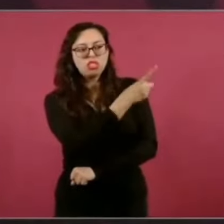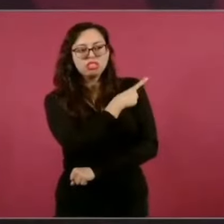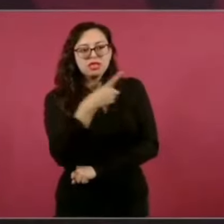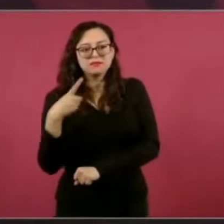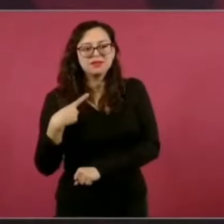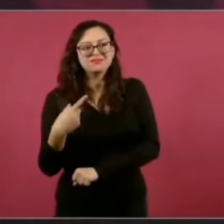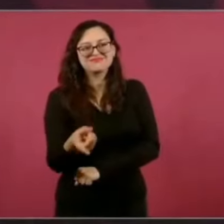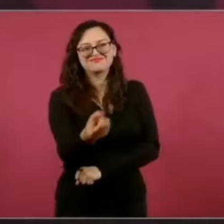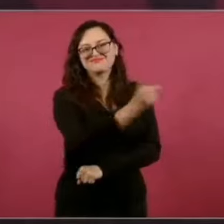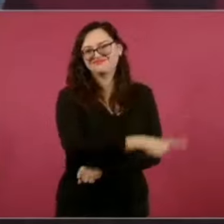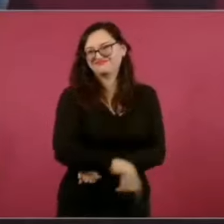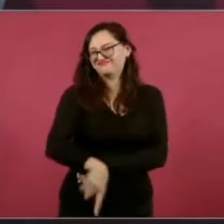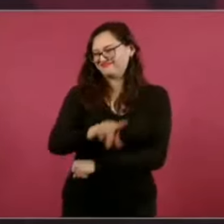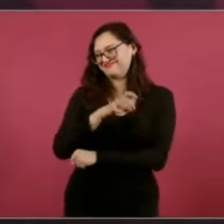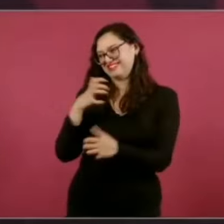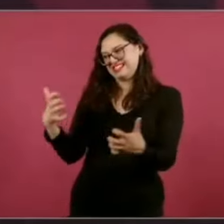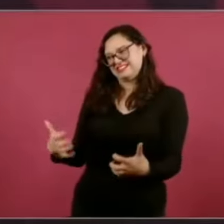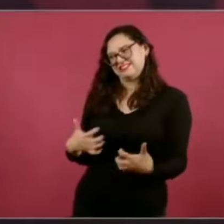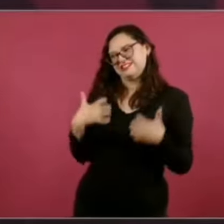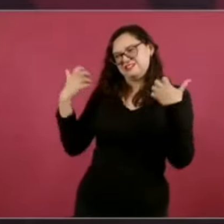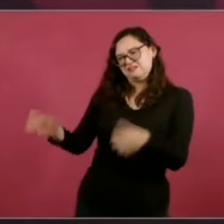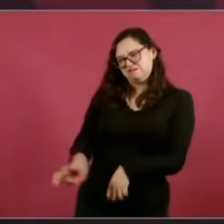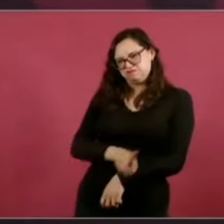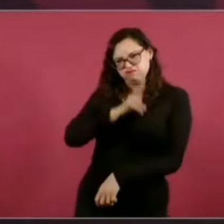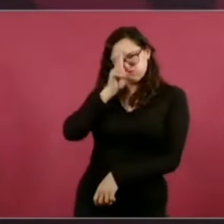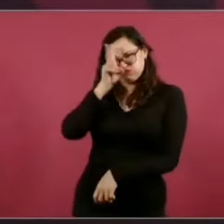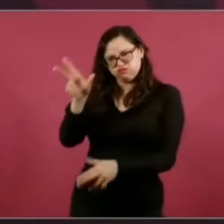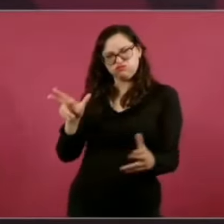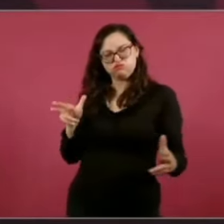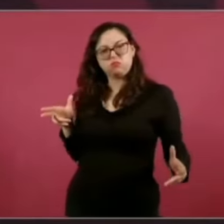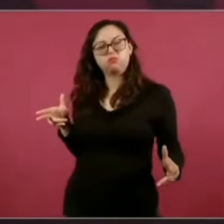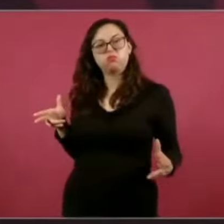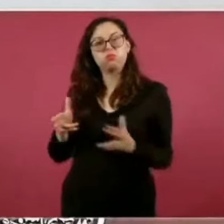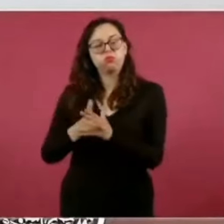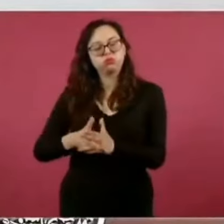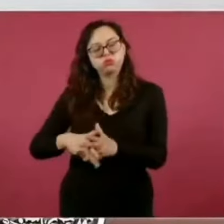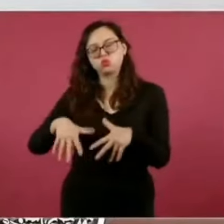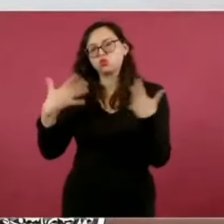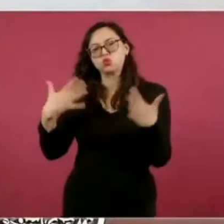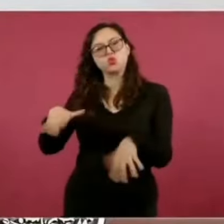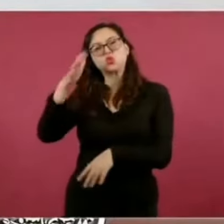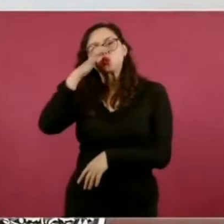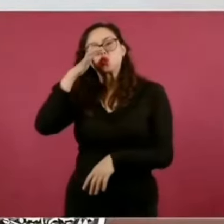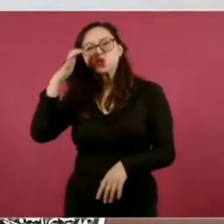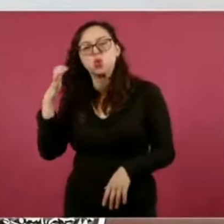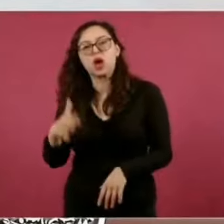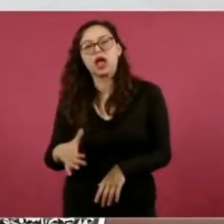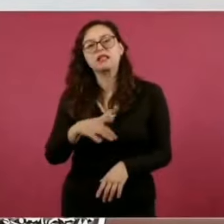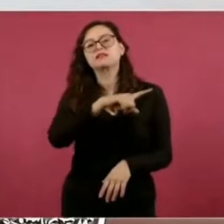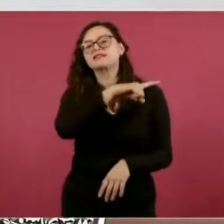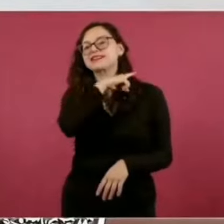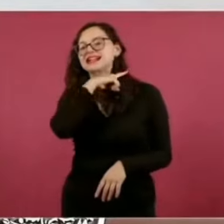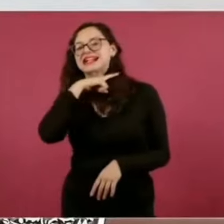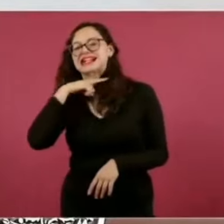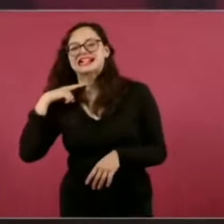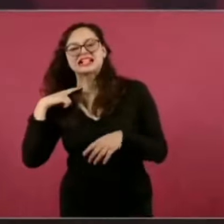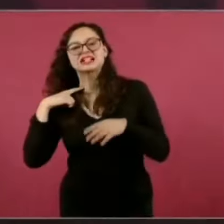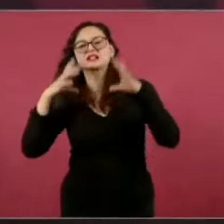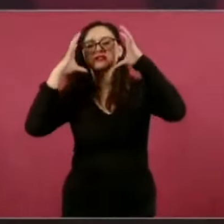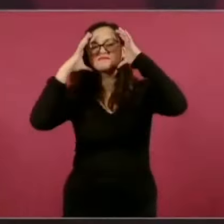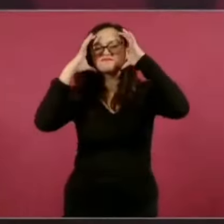el enfrentarse a los potentados. Pues lo asesinan, le cortan la cabeza y